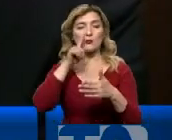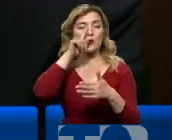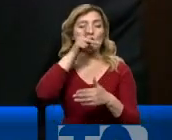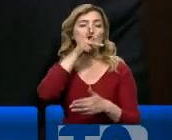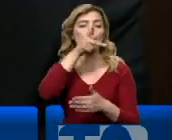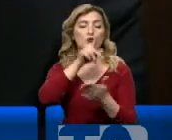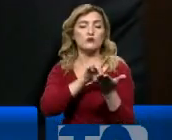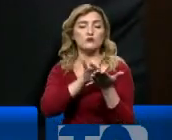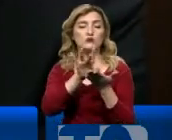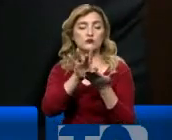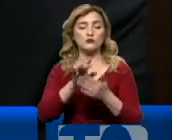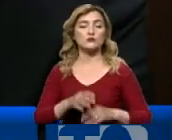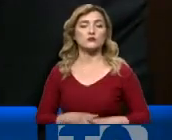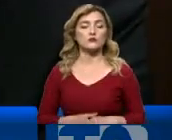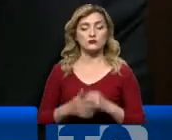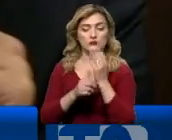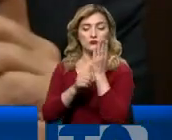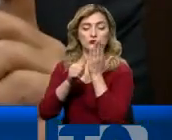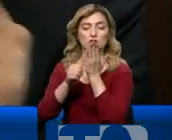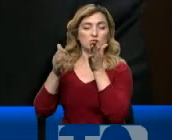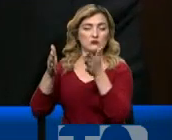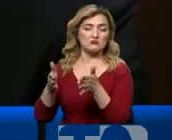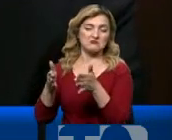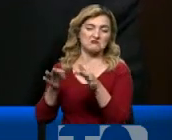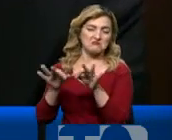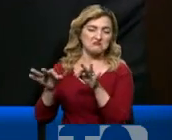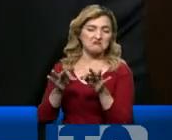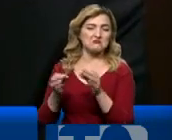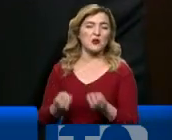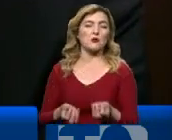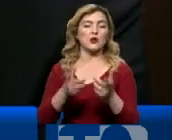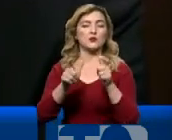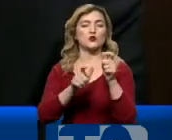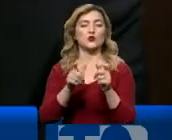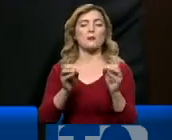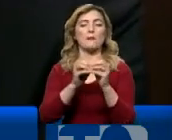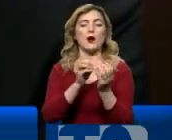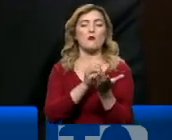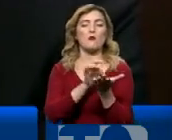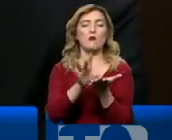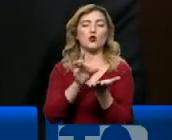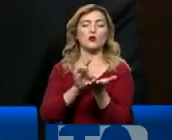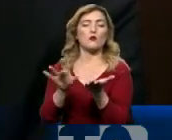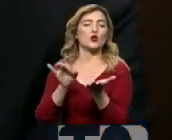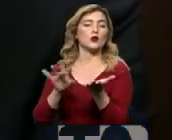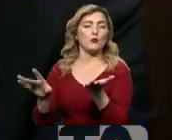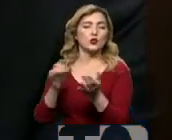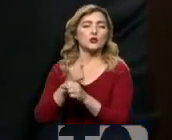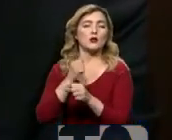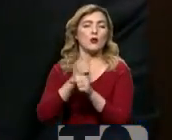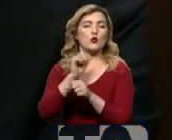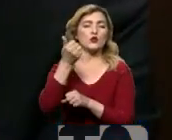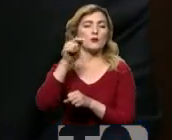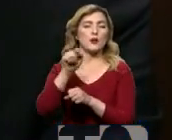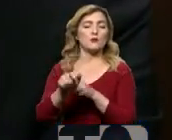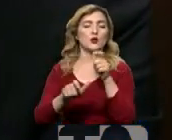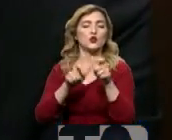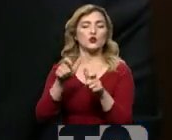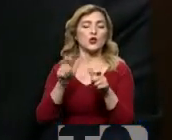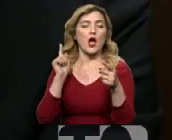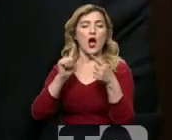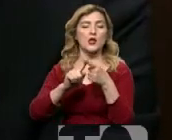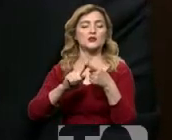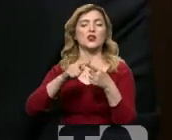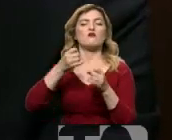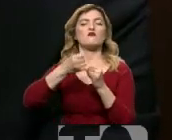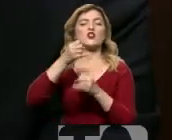podrá precisar más, pero serán cerca de 10.000 personas hasta final de año, que es un proceso de optimización